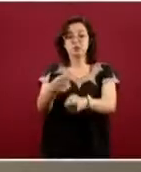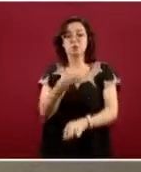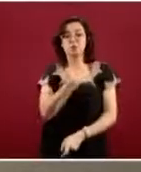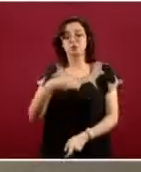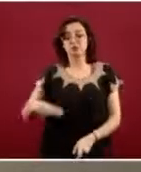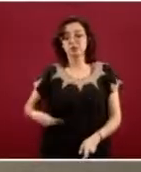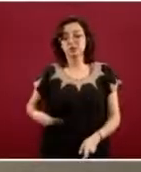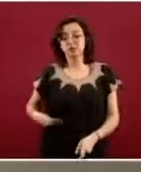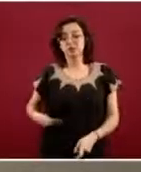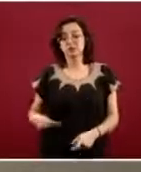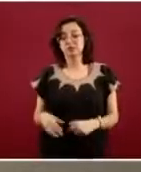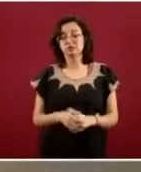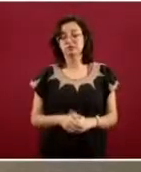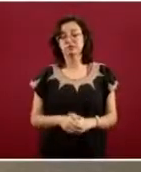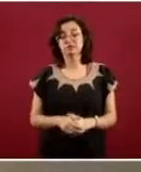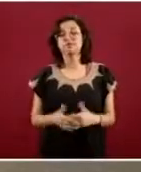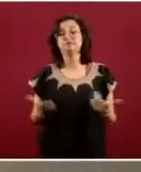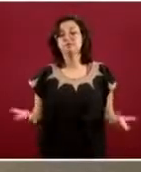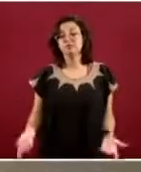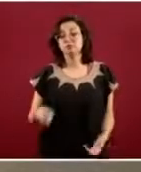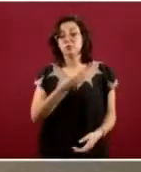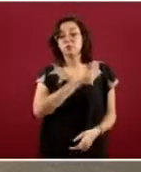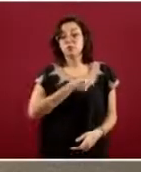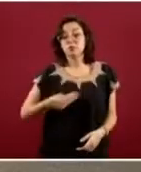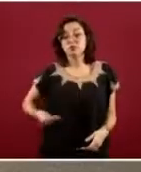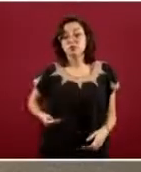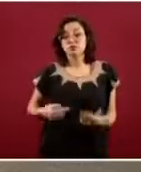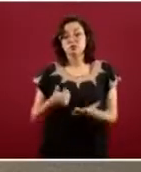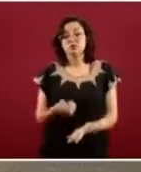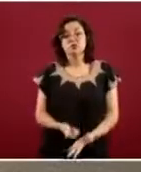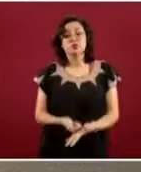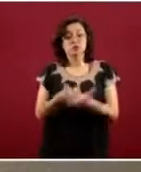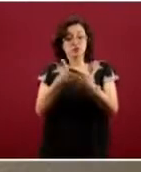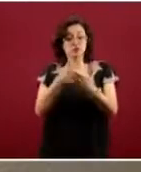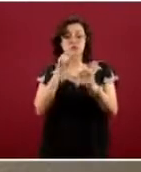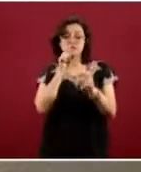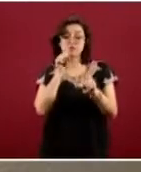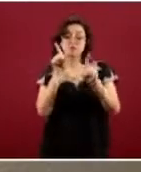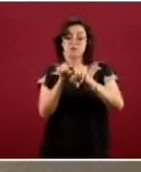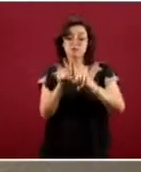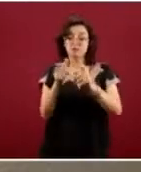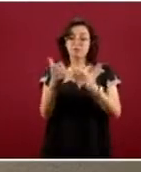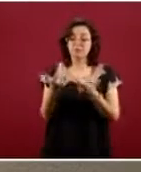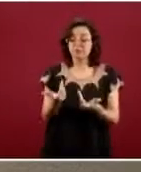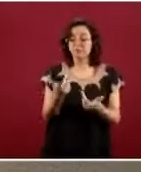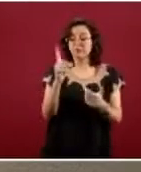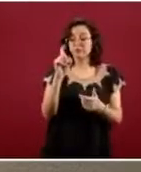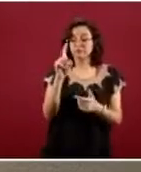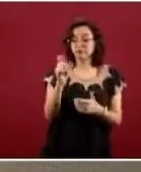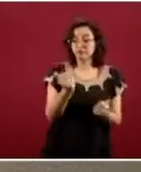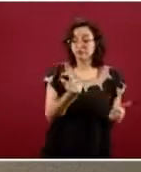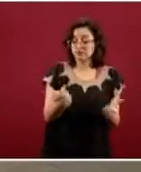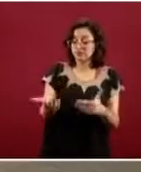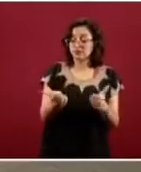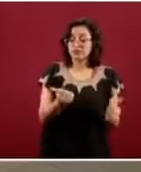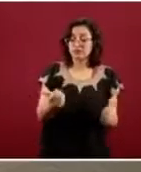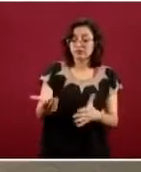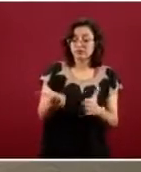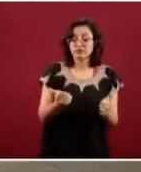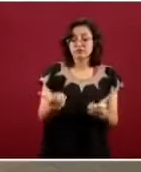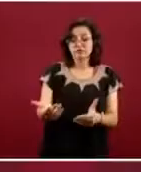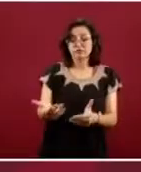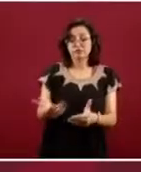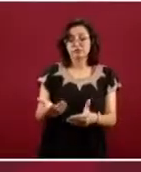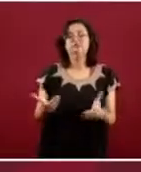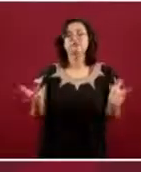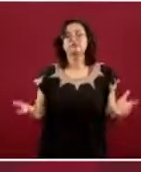Entonces, en la medida en que los municipios también contribuyan a este aspecto del acceso a agua potable,